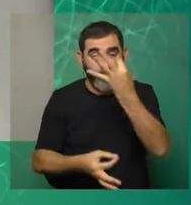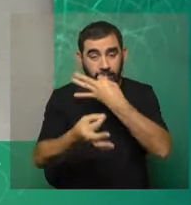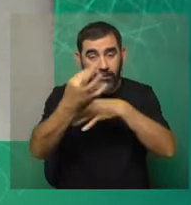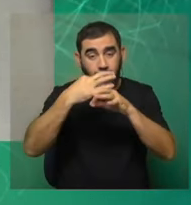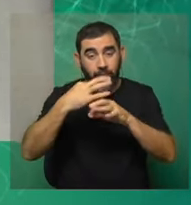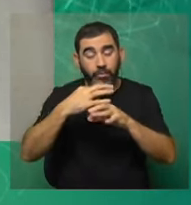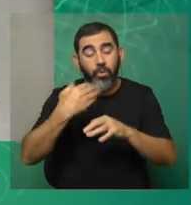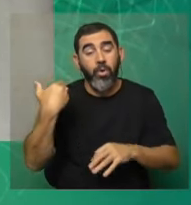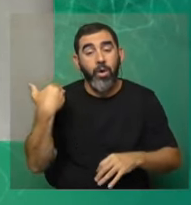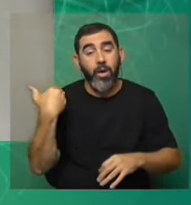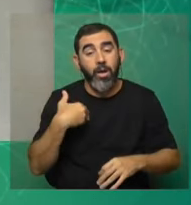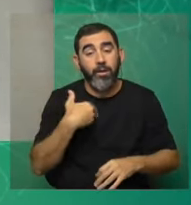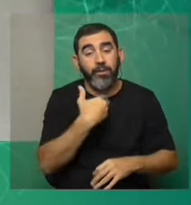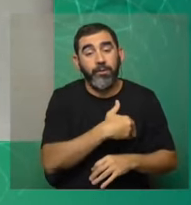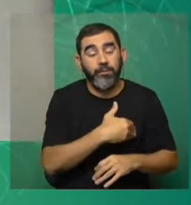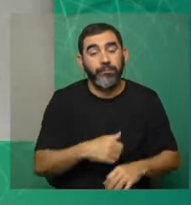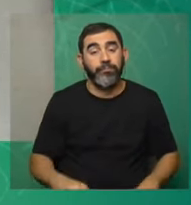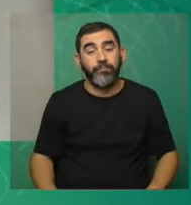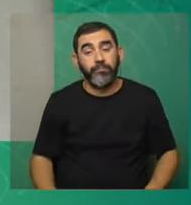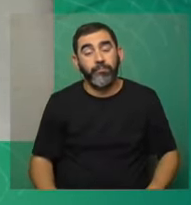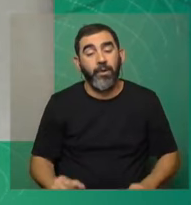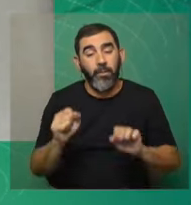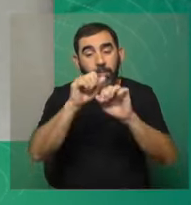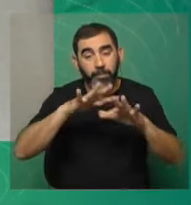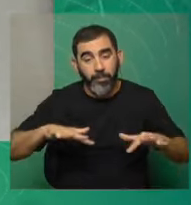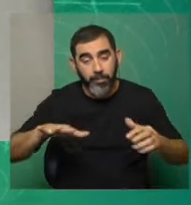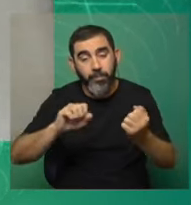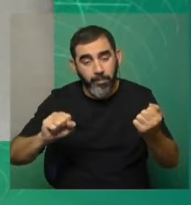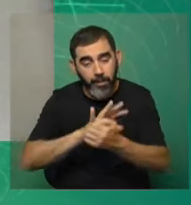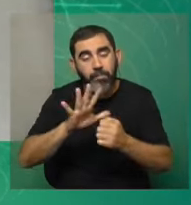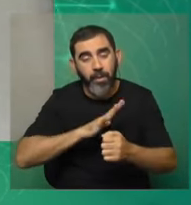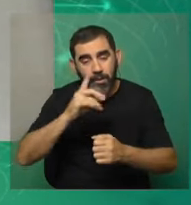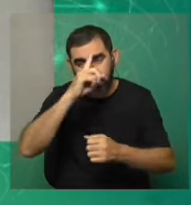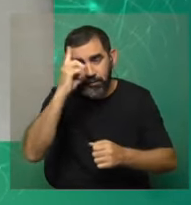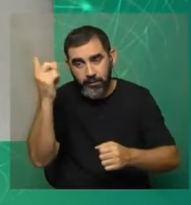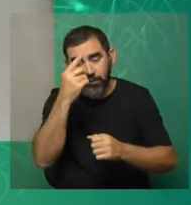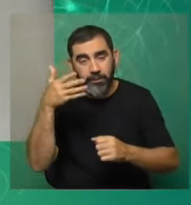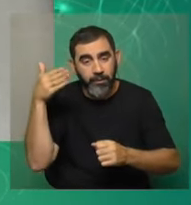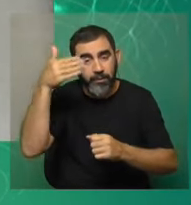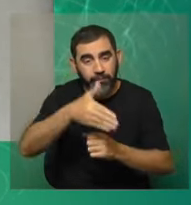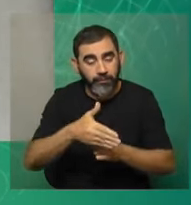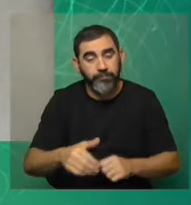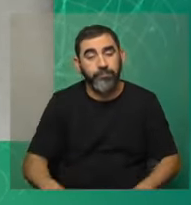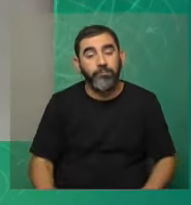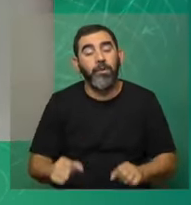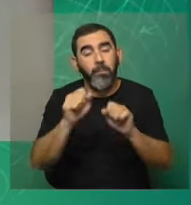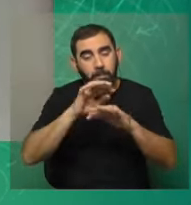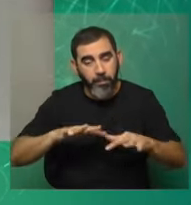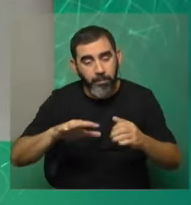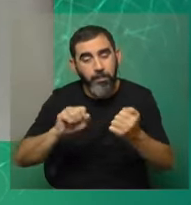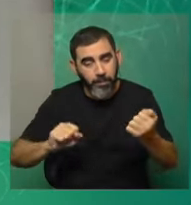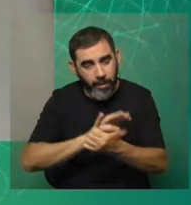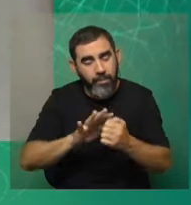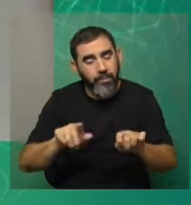la república Argentina o sea que a pesar de la pandemia hubieron presencias internacionales a pesar de la pandemia Se